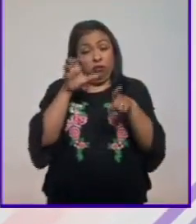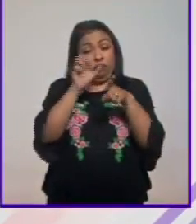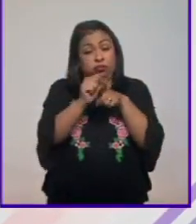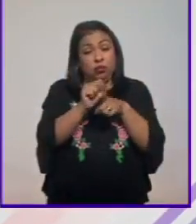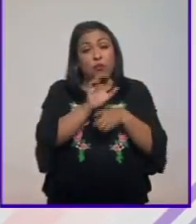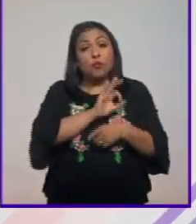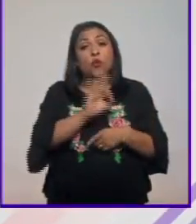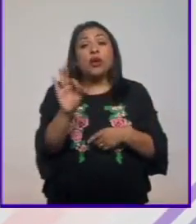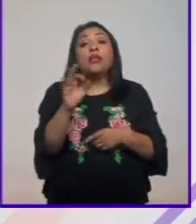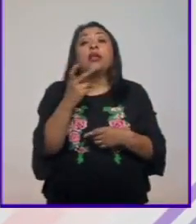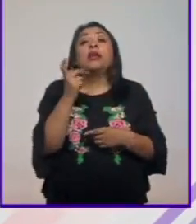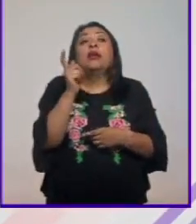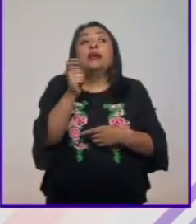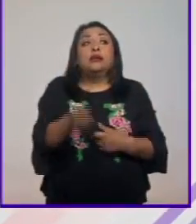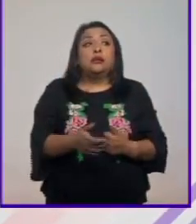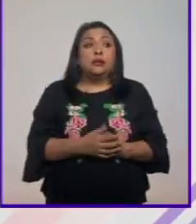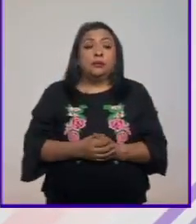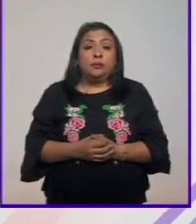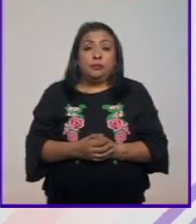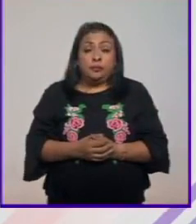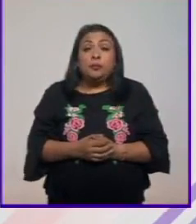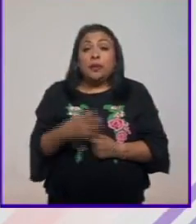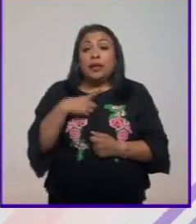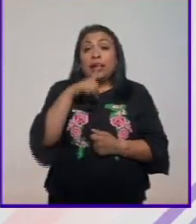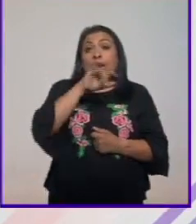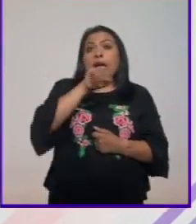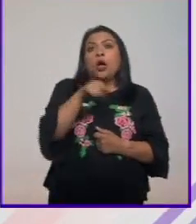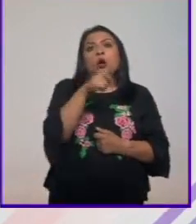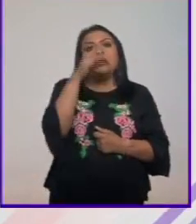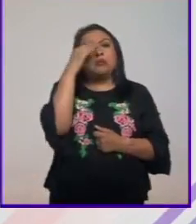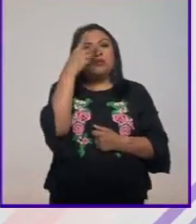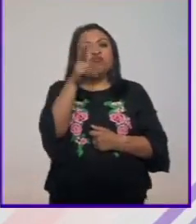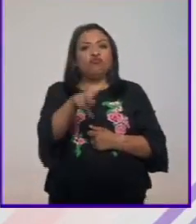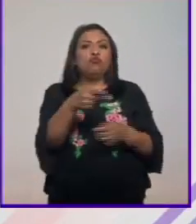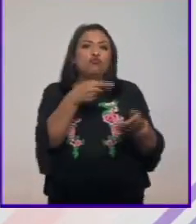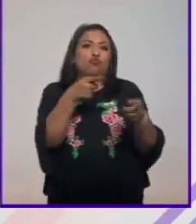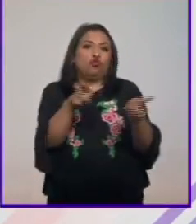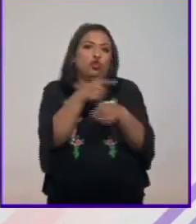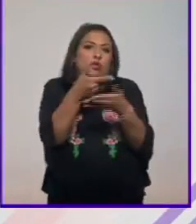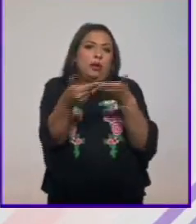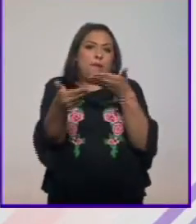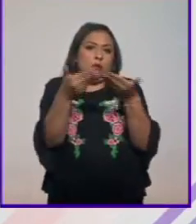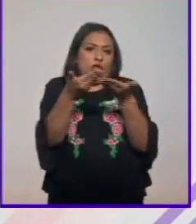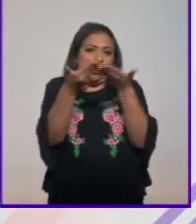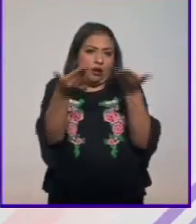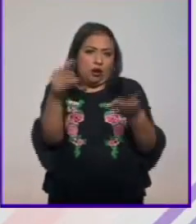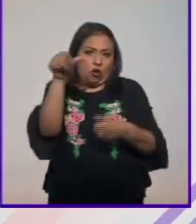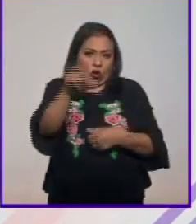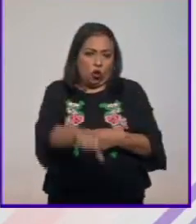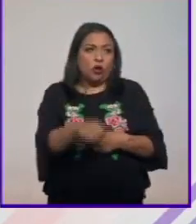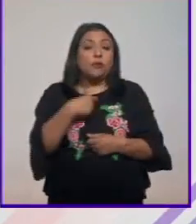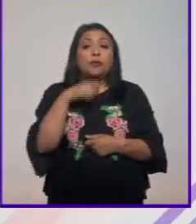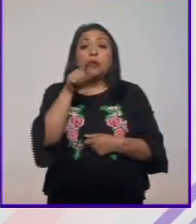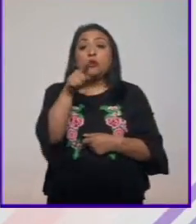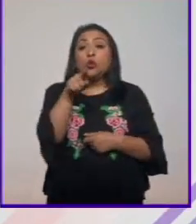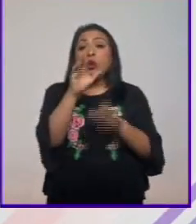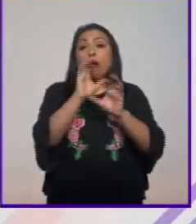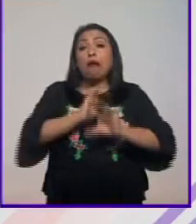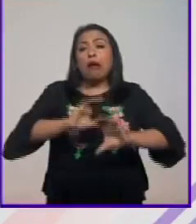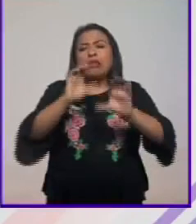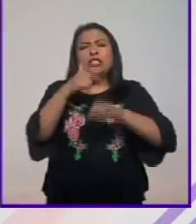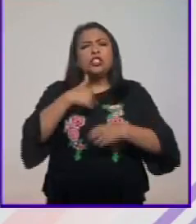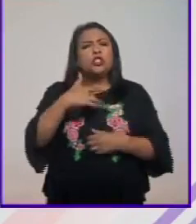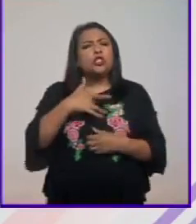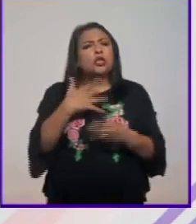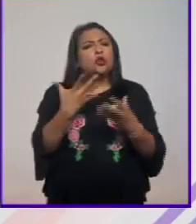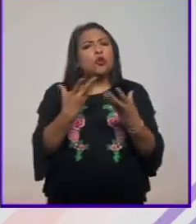conseguir eso fue conseguir que la jota fuera considerada música actual. Y que además lo que estás contando a mí me suena mucho